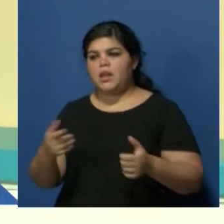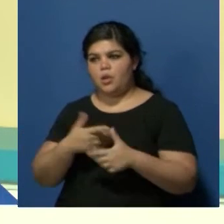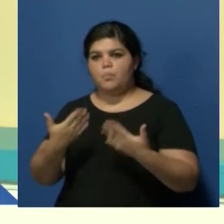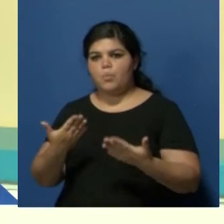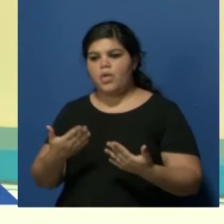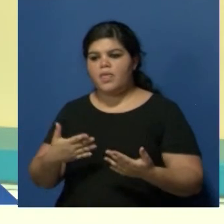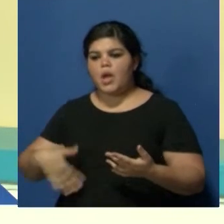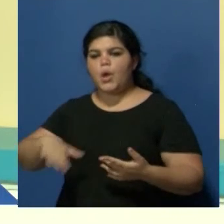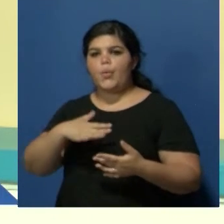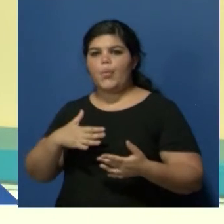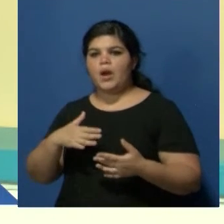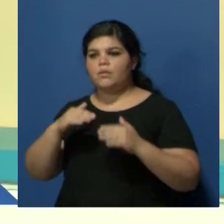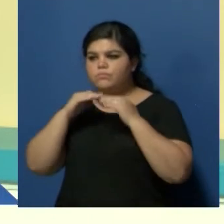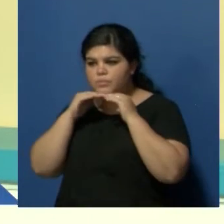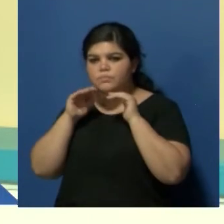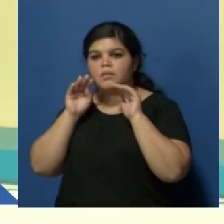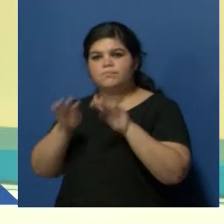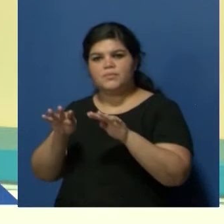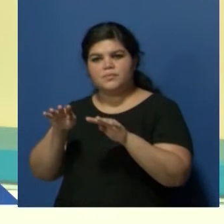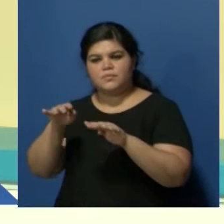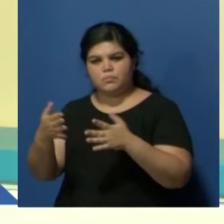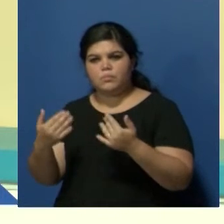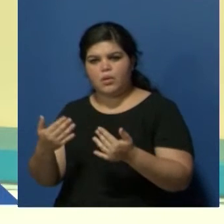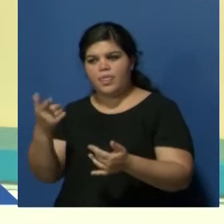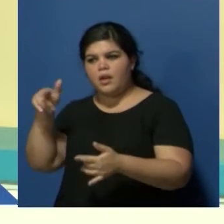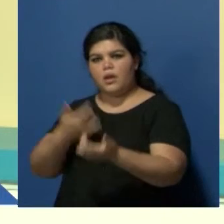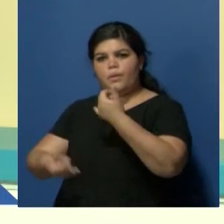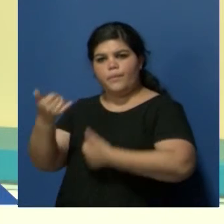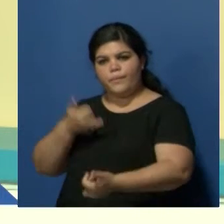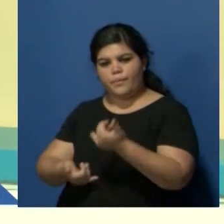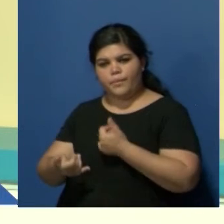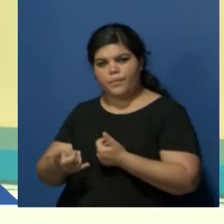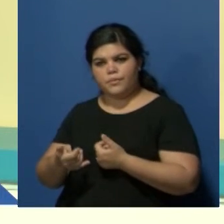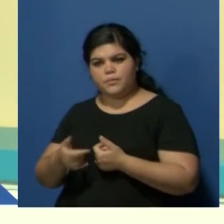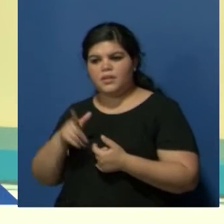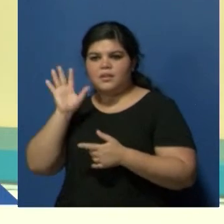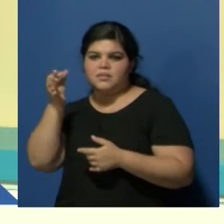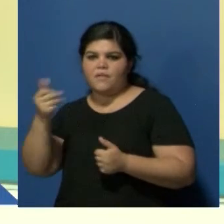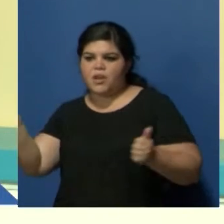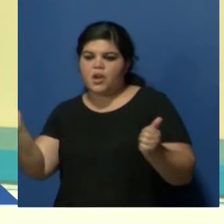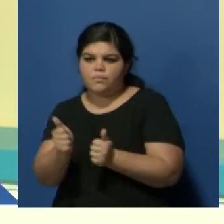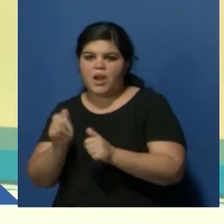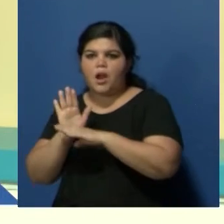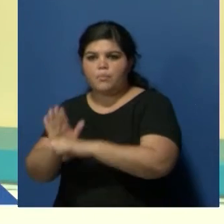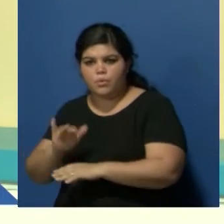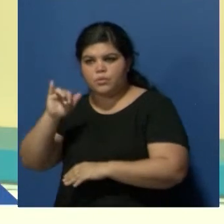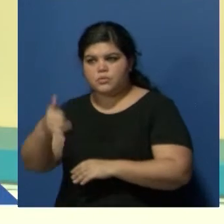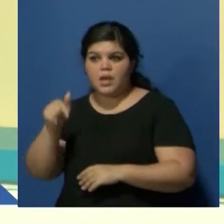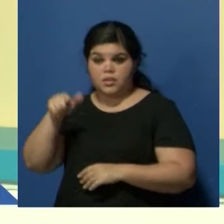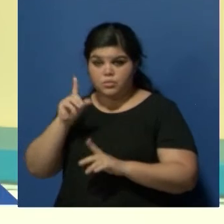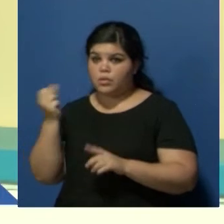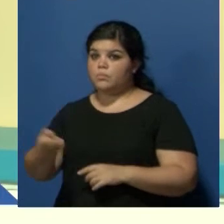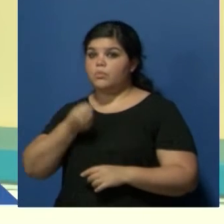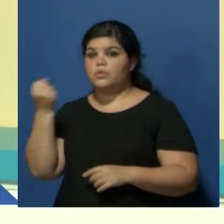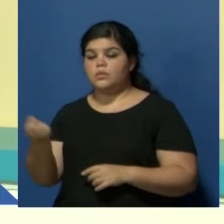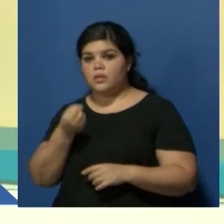de escucha. ¿Sí? Hacer una oferta de escucha. Que puede contar con uno. Que eso es importante, ¿eh? Eso es